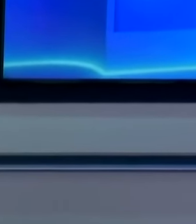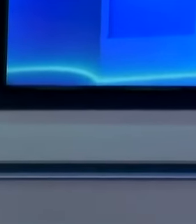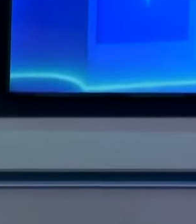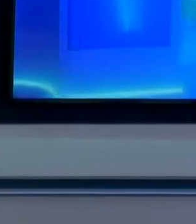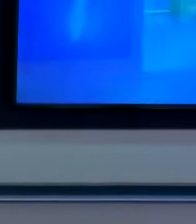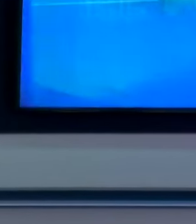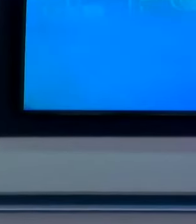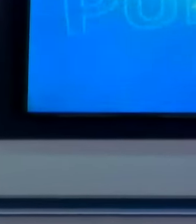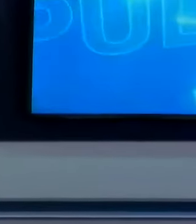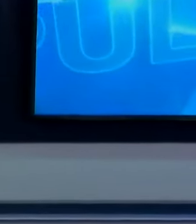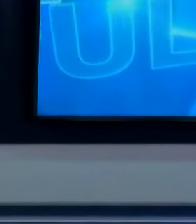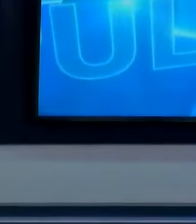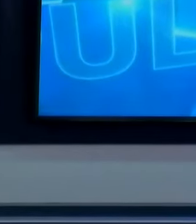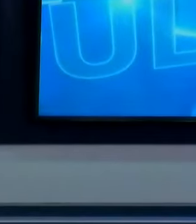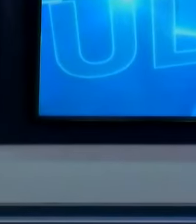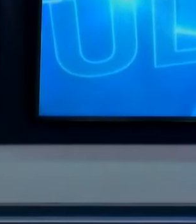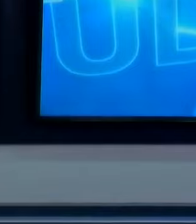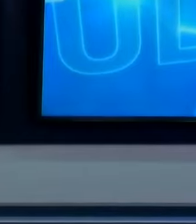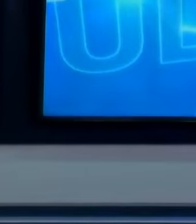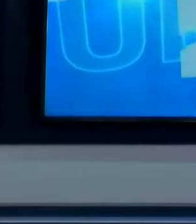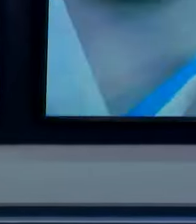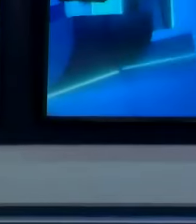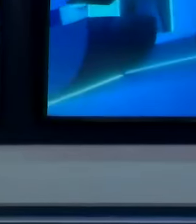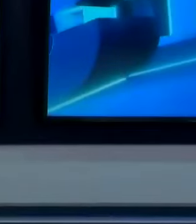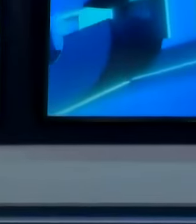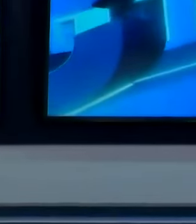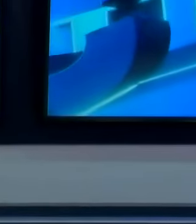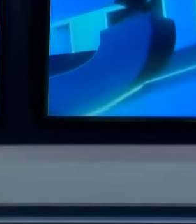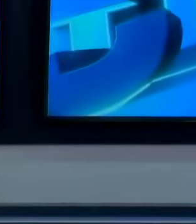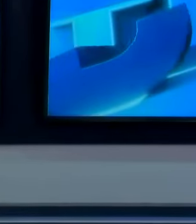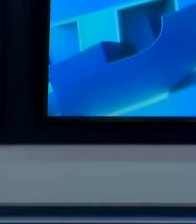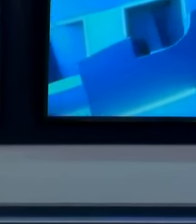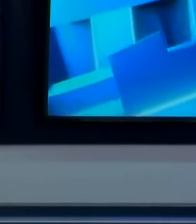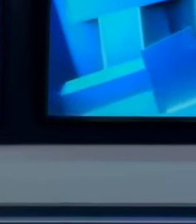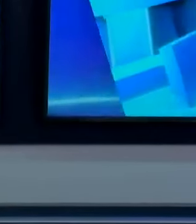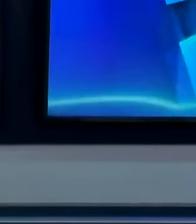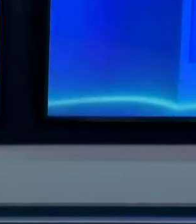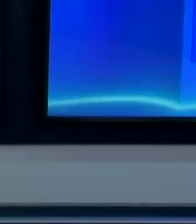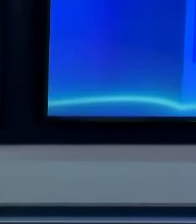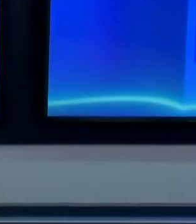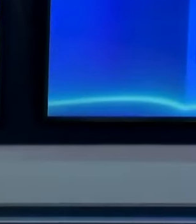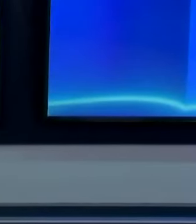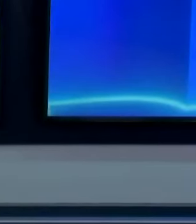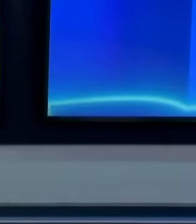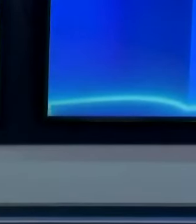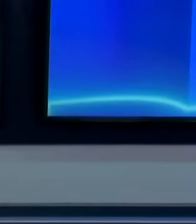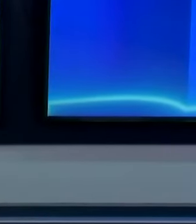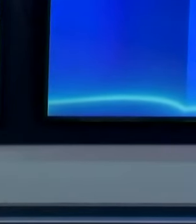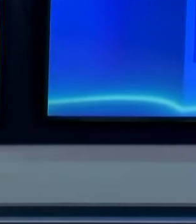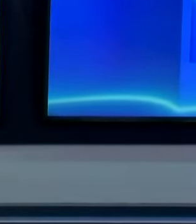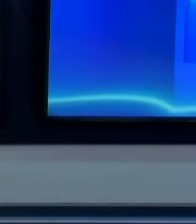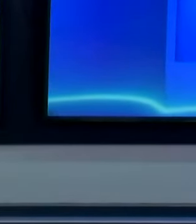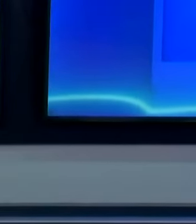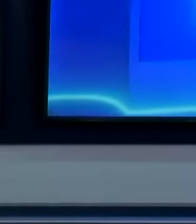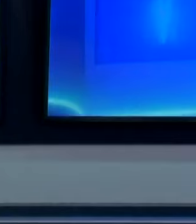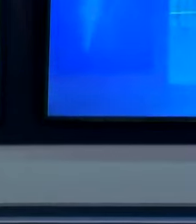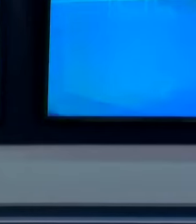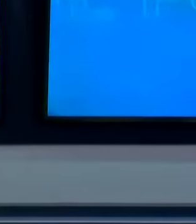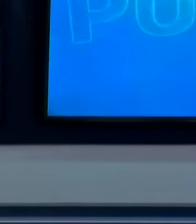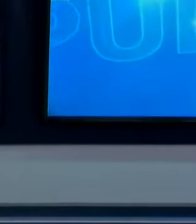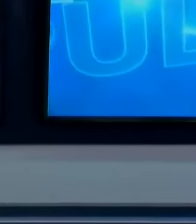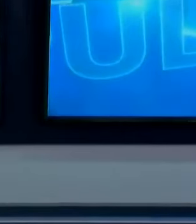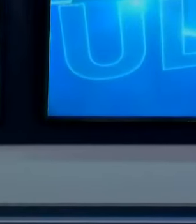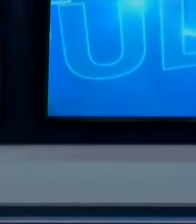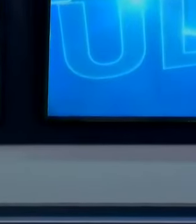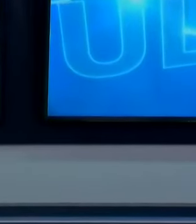una presidenta que tiene una preparación que pues, prácticamente pues, no han tenido muchos de nuestros